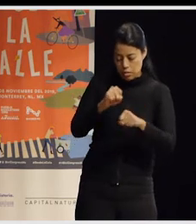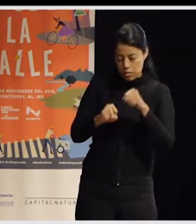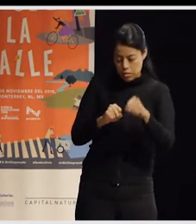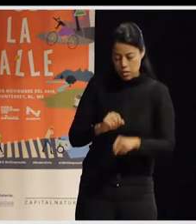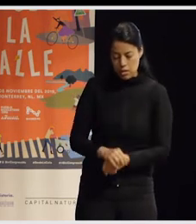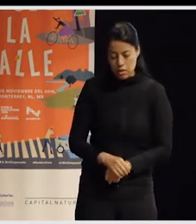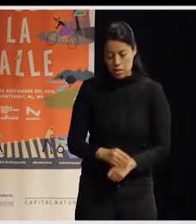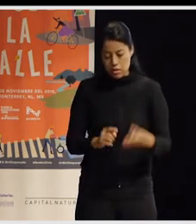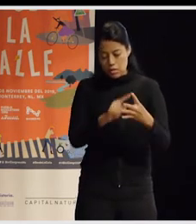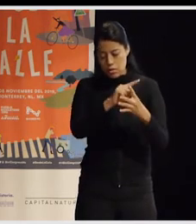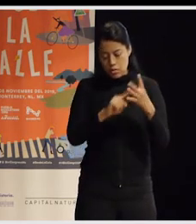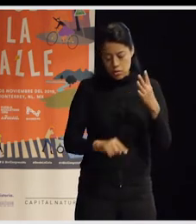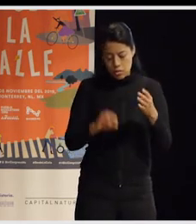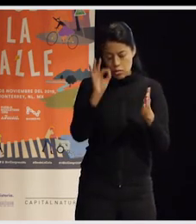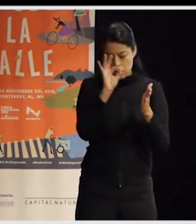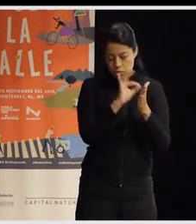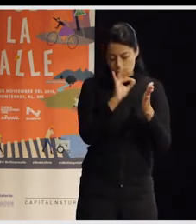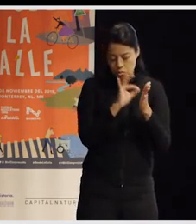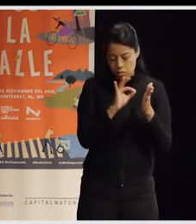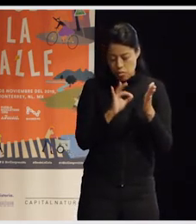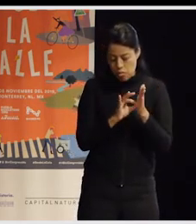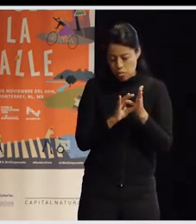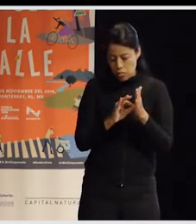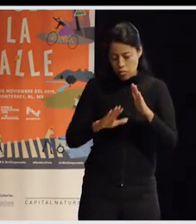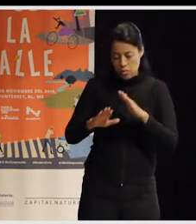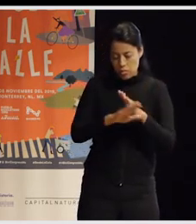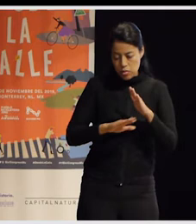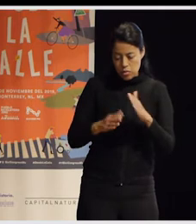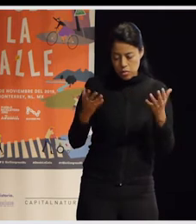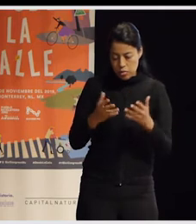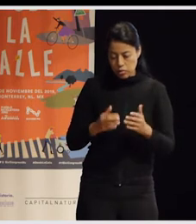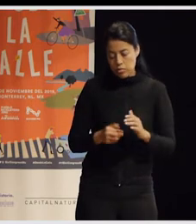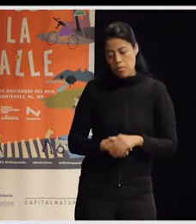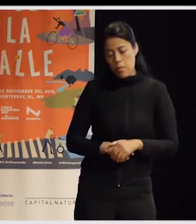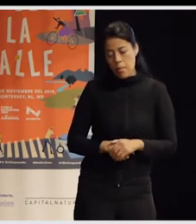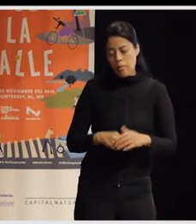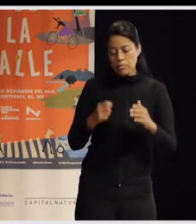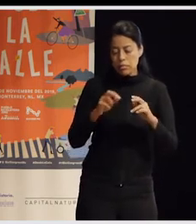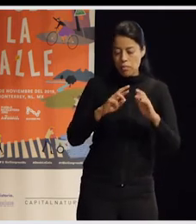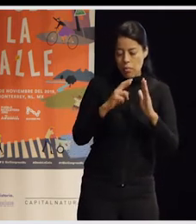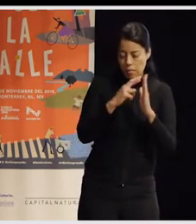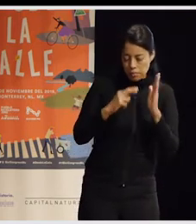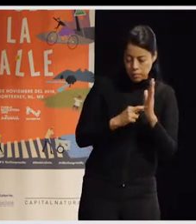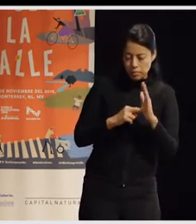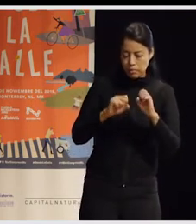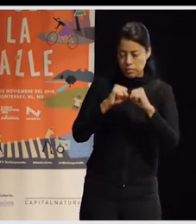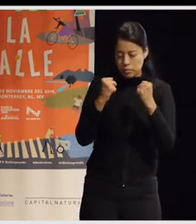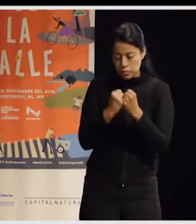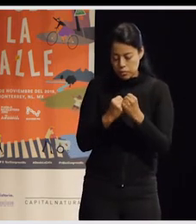tenemos cuatro ejes en los que se basó el proceso que son regulatorios social técnico y comunicación